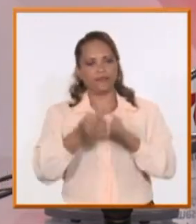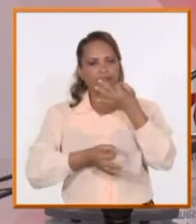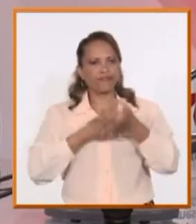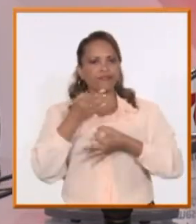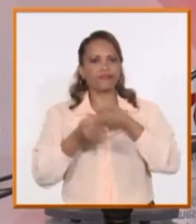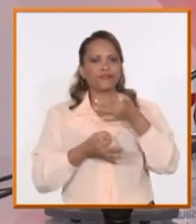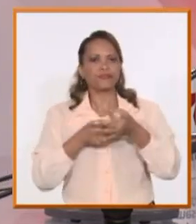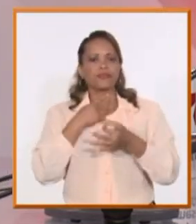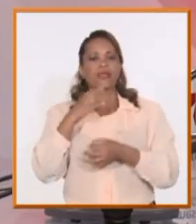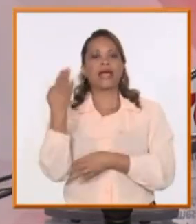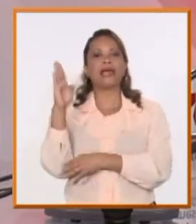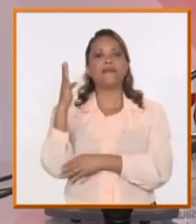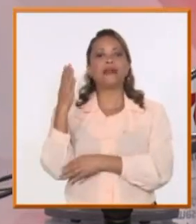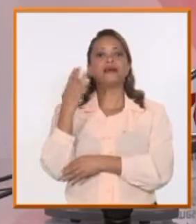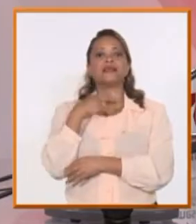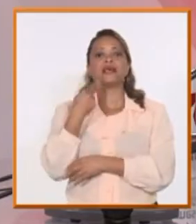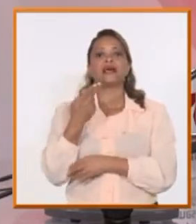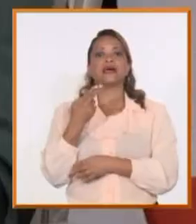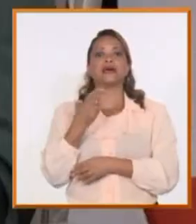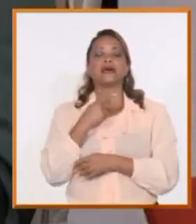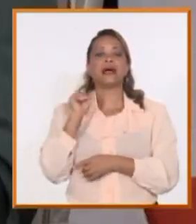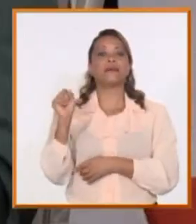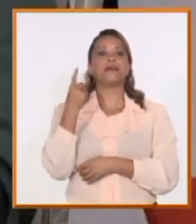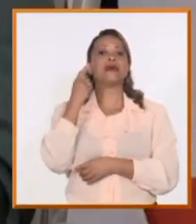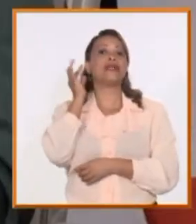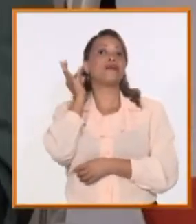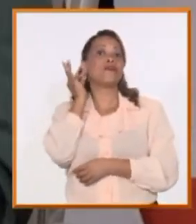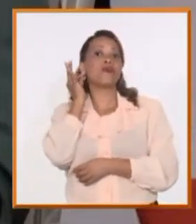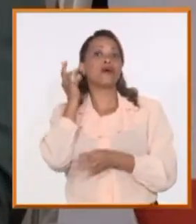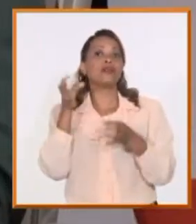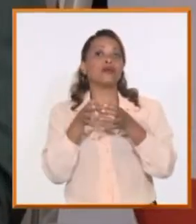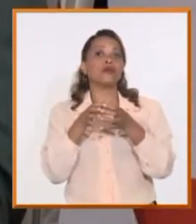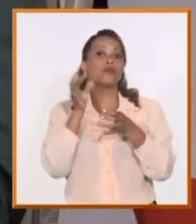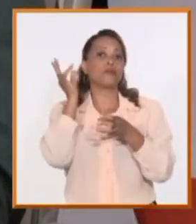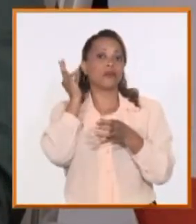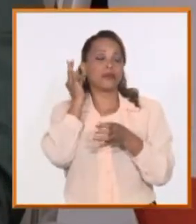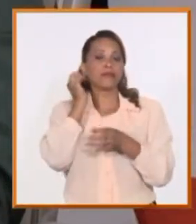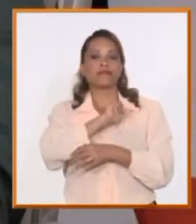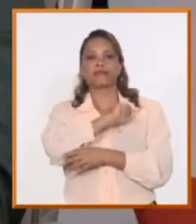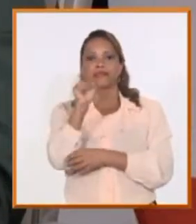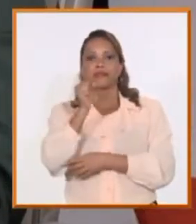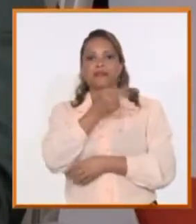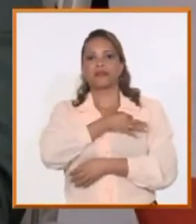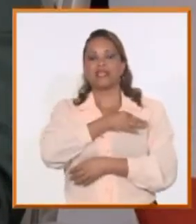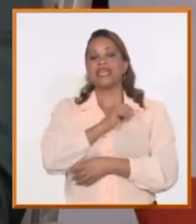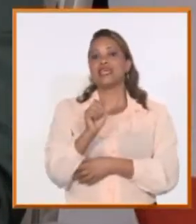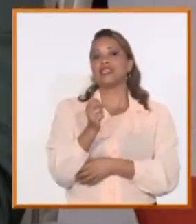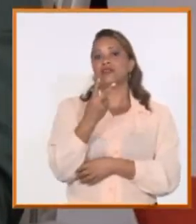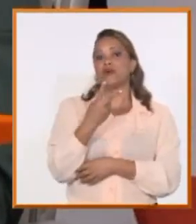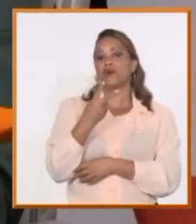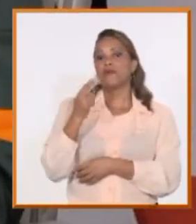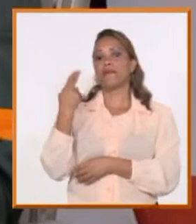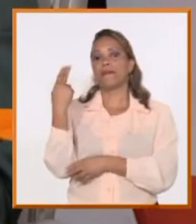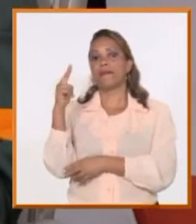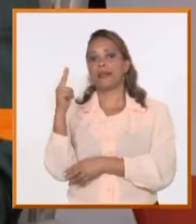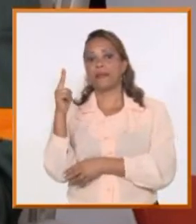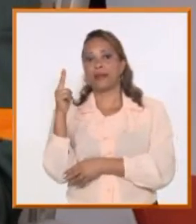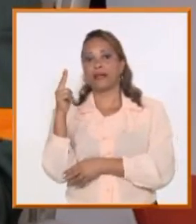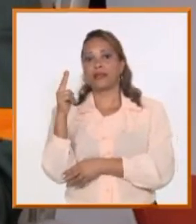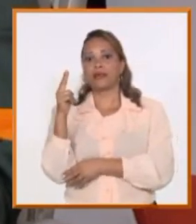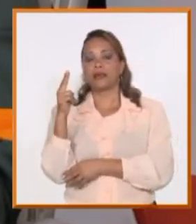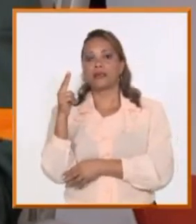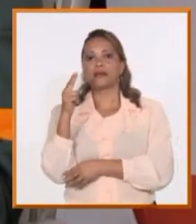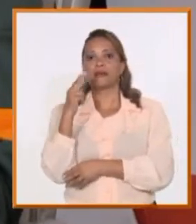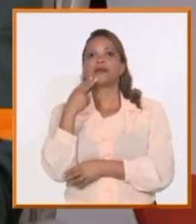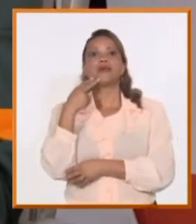también el bronce histórico de Taimara Oropesa, primera mujer que en el bádminton femenino alcance una medalla, y las 2 medallas de plata de un deporte que no es mediático como la pelota